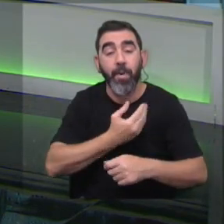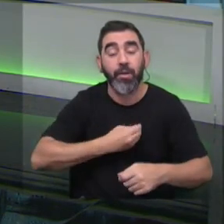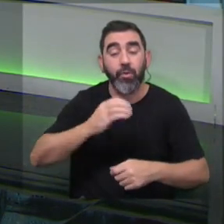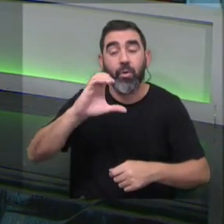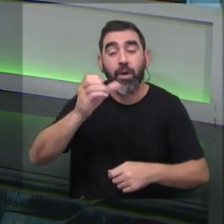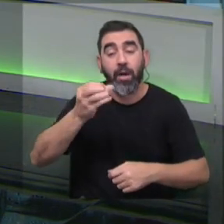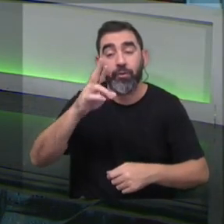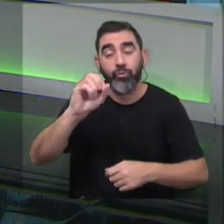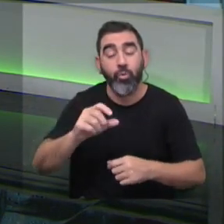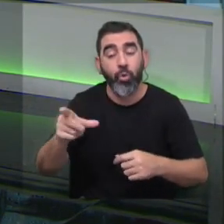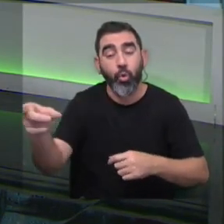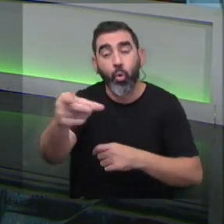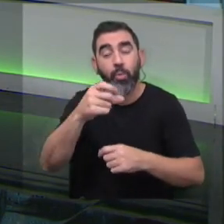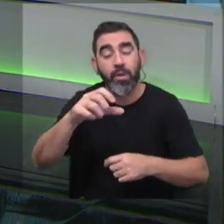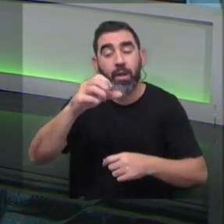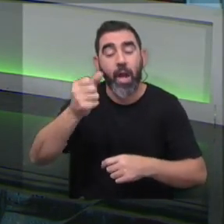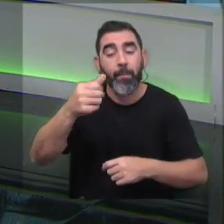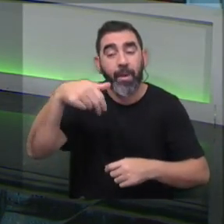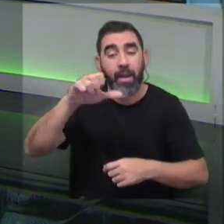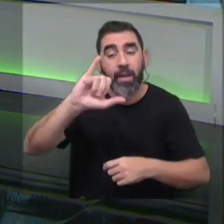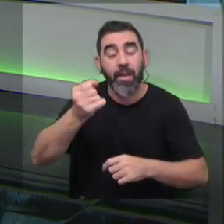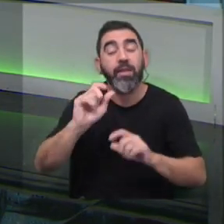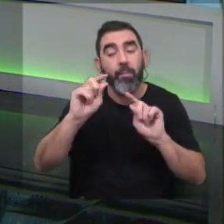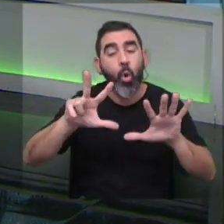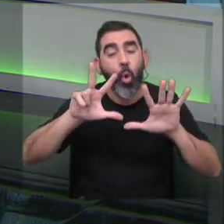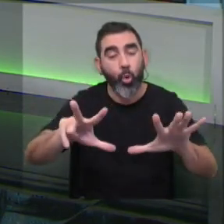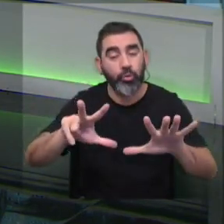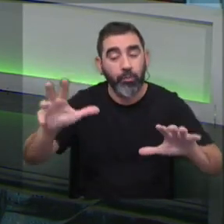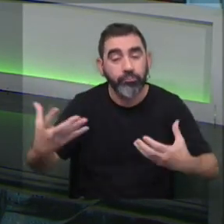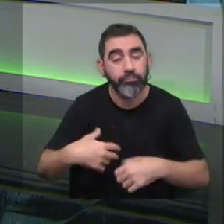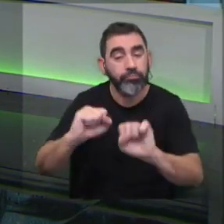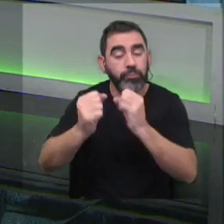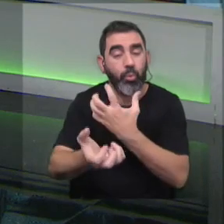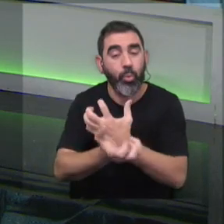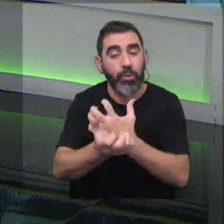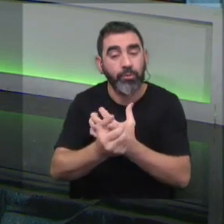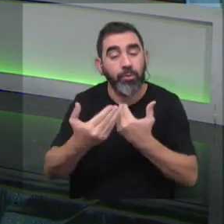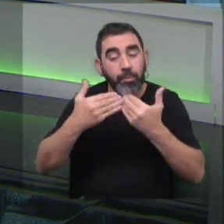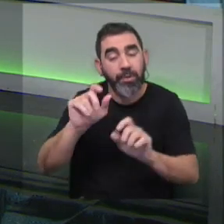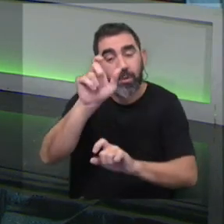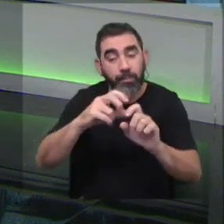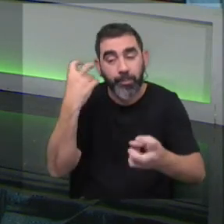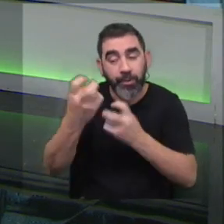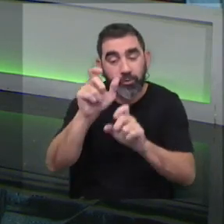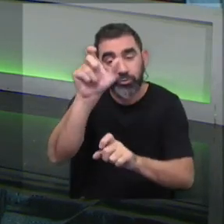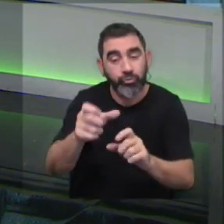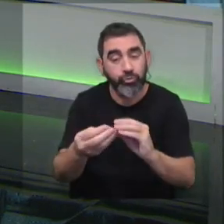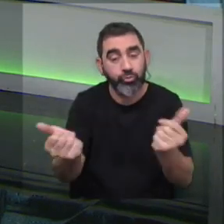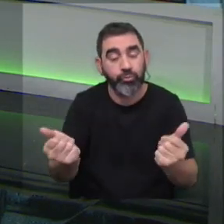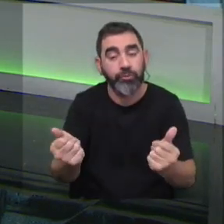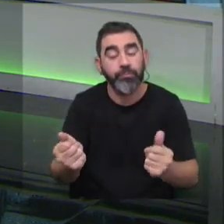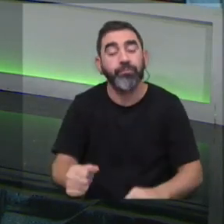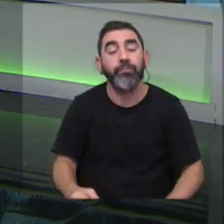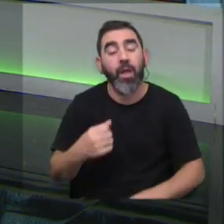militante comunista Amelia San burjo además es el octavo hallazgo desde el comienzo de la búsqueda de personas detenidas desaparecidas en predios